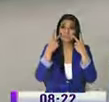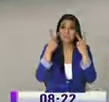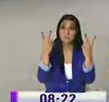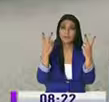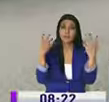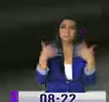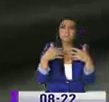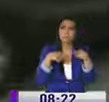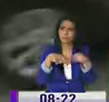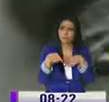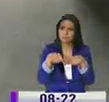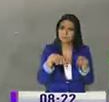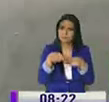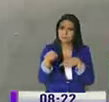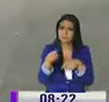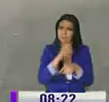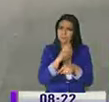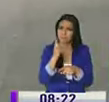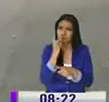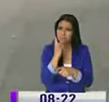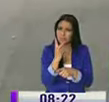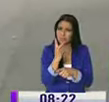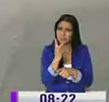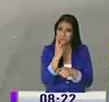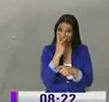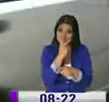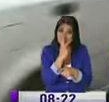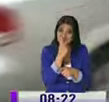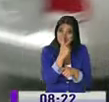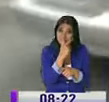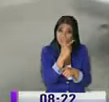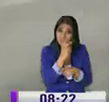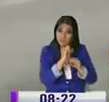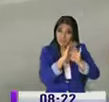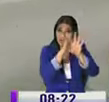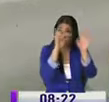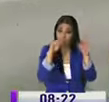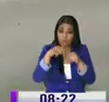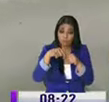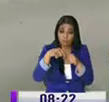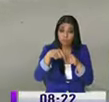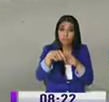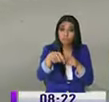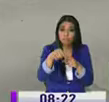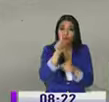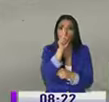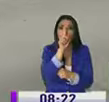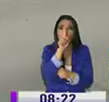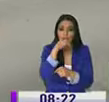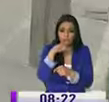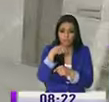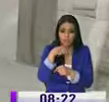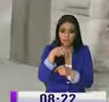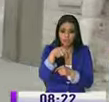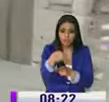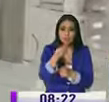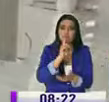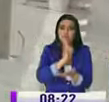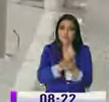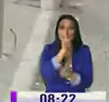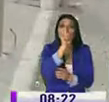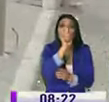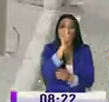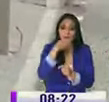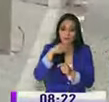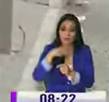que es doble vía pero deténgase un momento más amigo televidente fíjese en la señalética de la calzada correcto indica que es